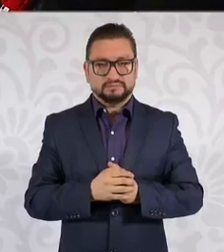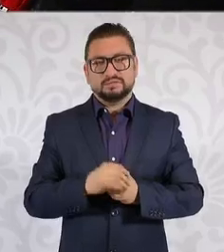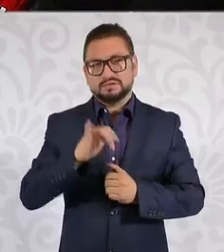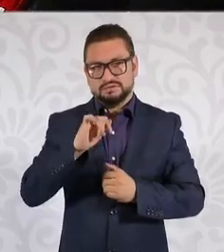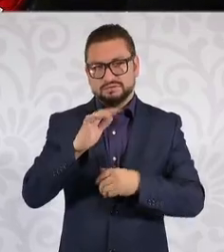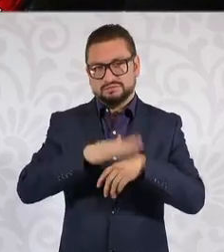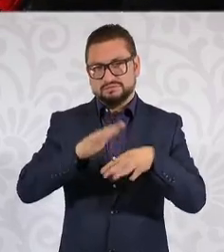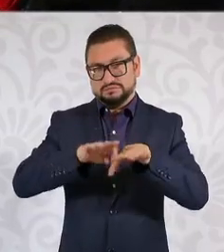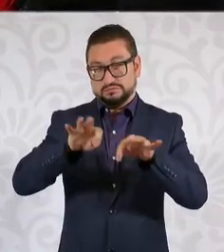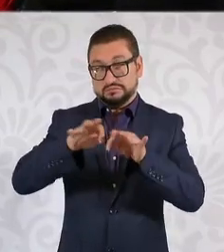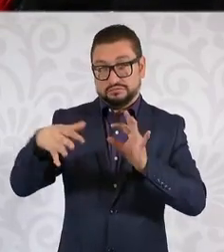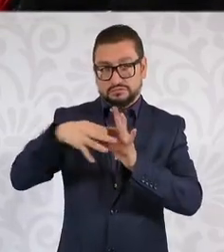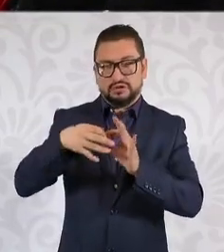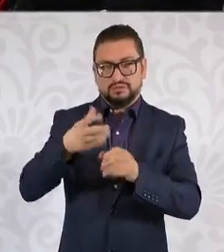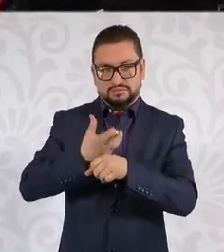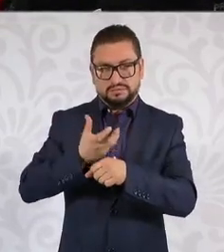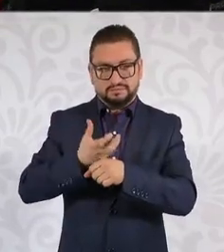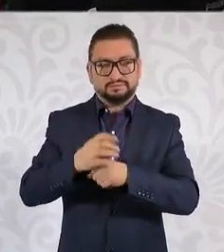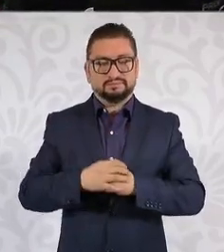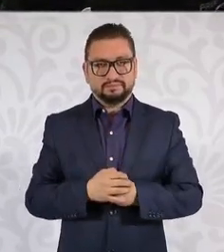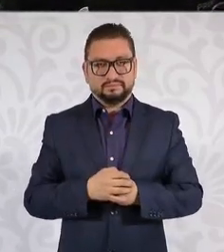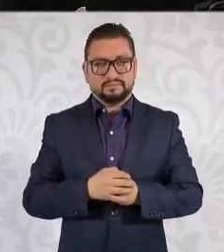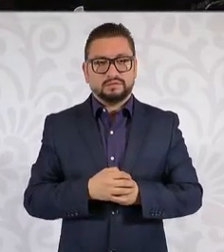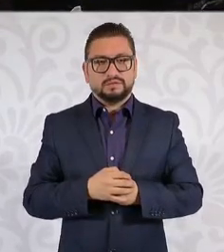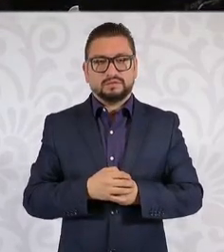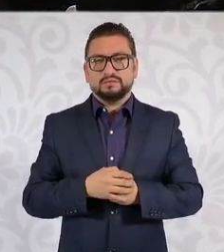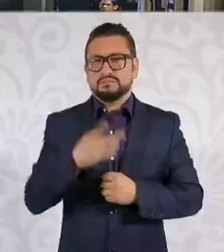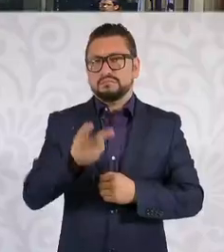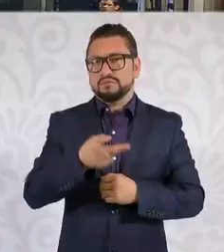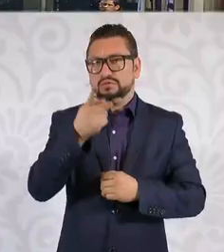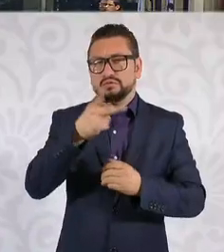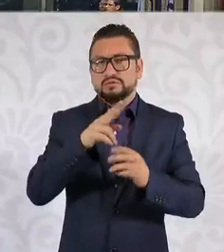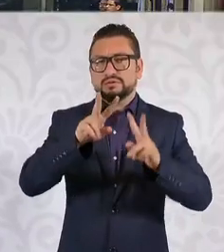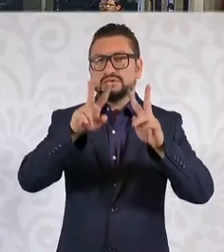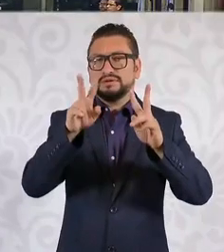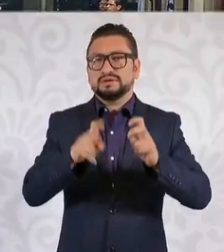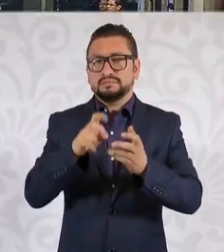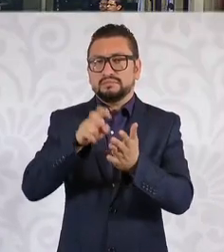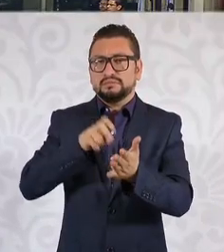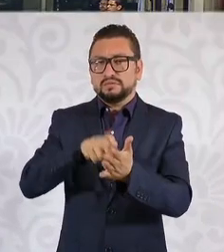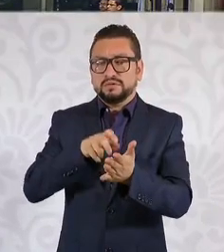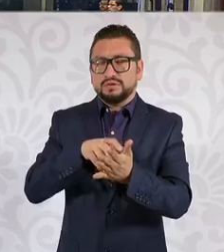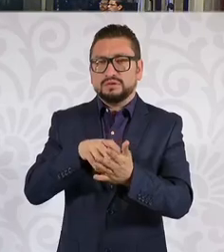Principalmente Estados Unidos. ¿Le externó alguna opinión sobre la reforma laboral?